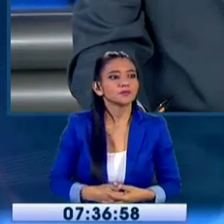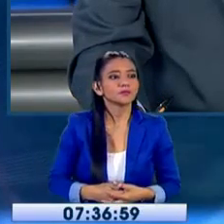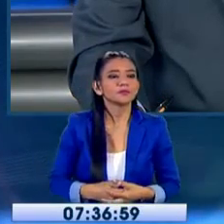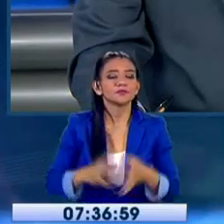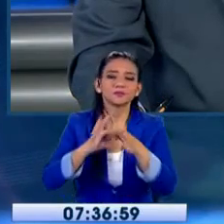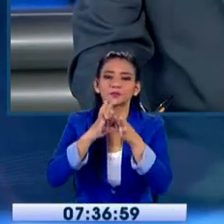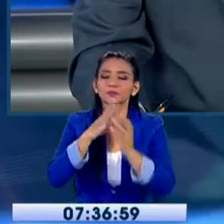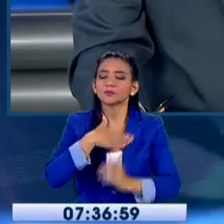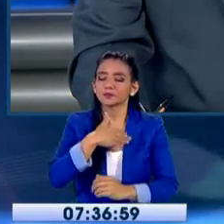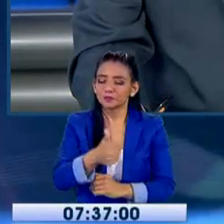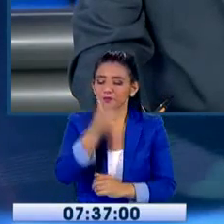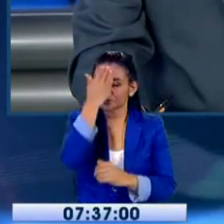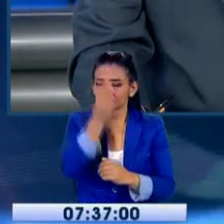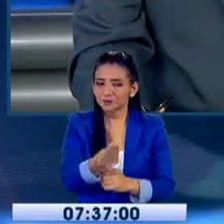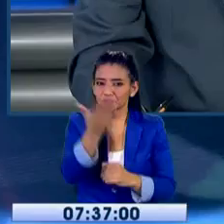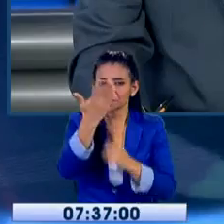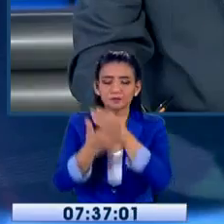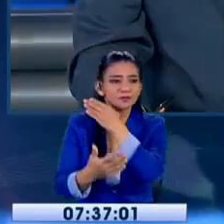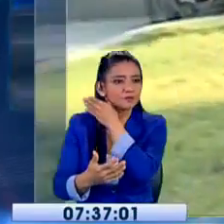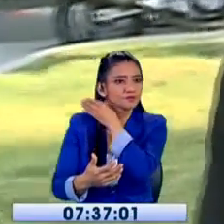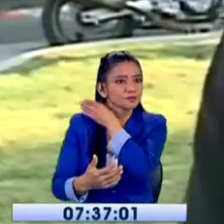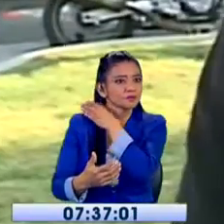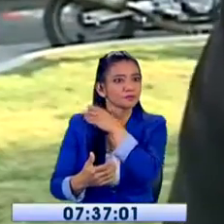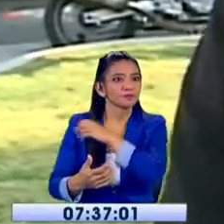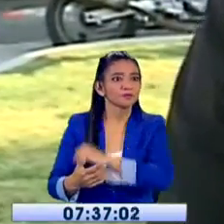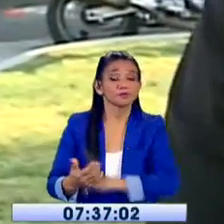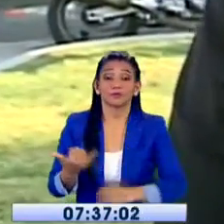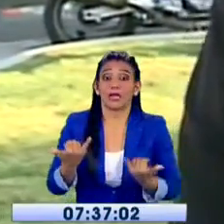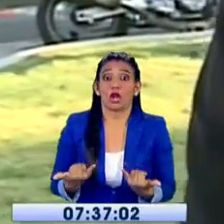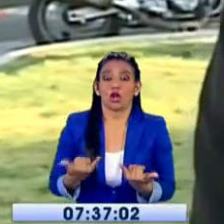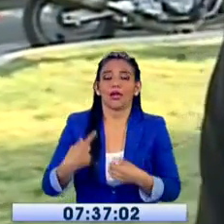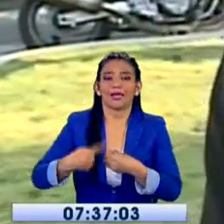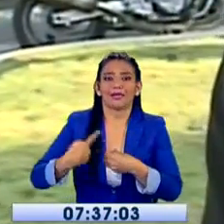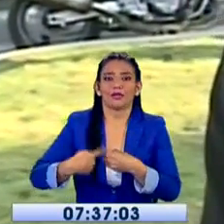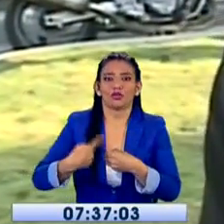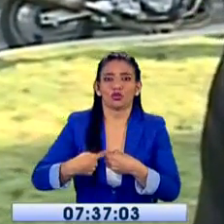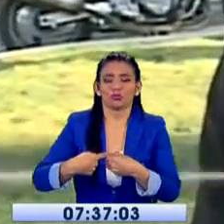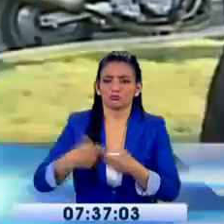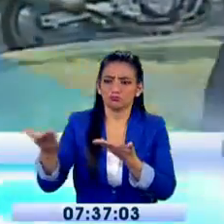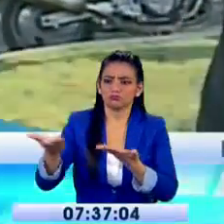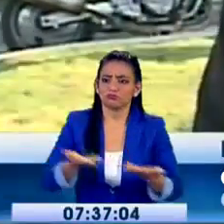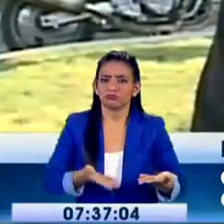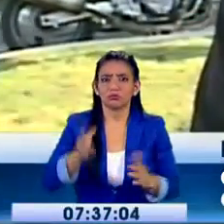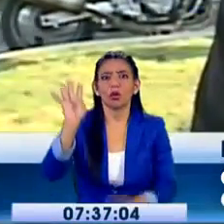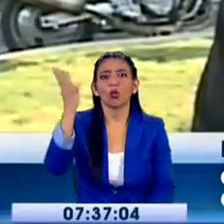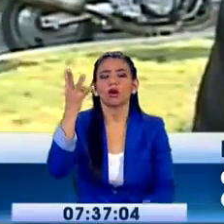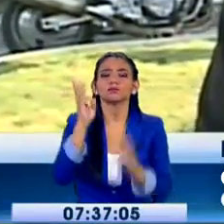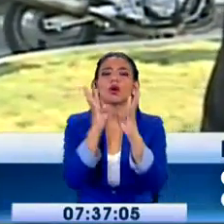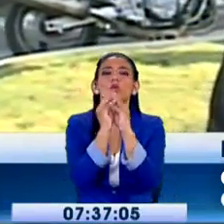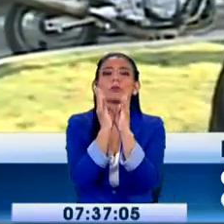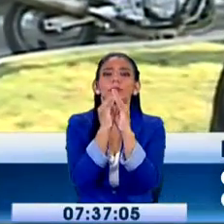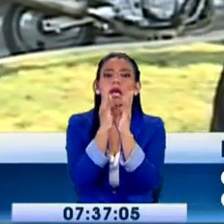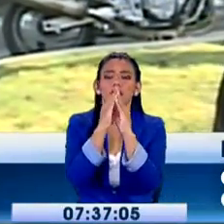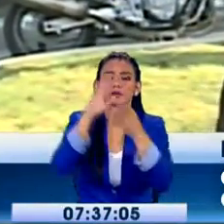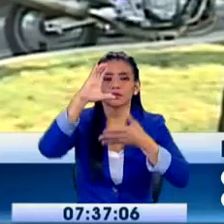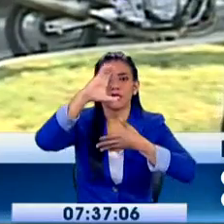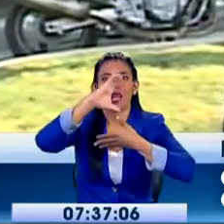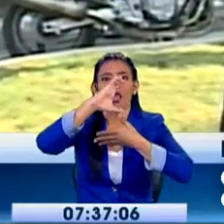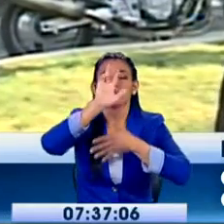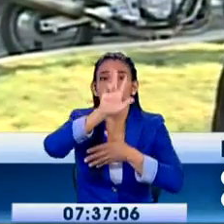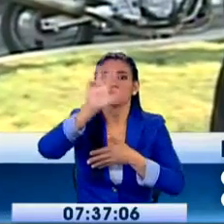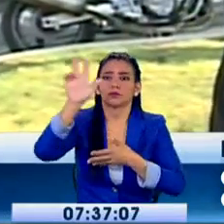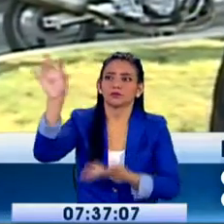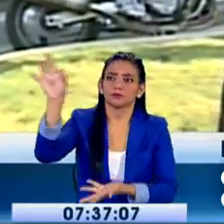Renan, ¿cómo estás? Así es. Bueno, hoy Quito es anfitrión de la cuarta cumbre de mandatarios de la CELAC, donde llegarán